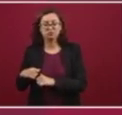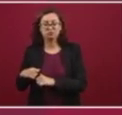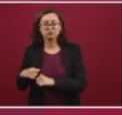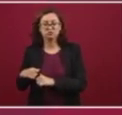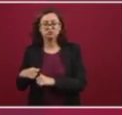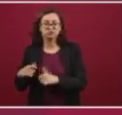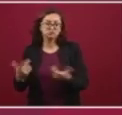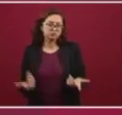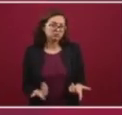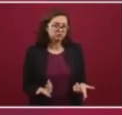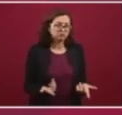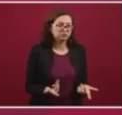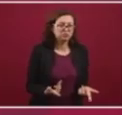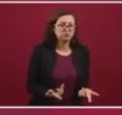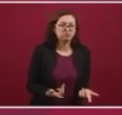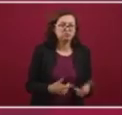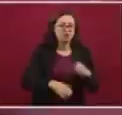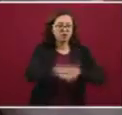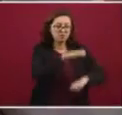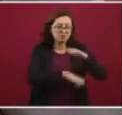con relación al poder económico.